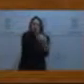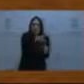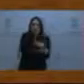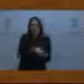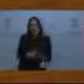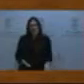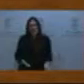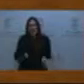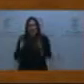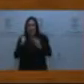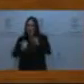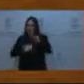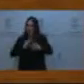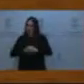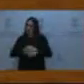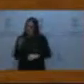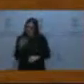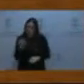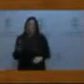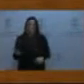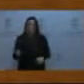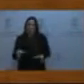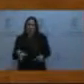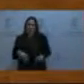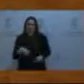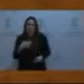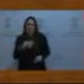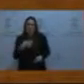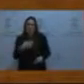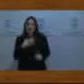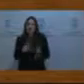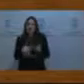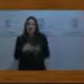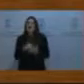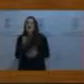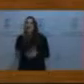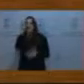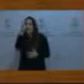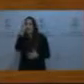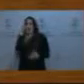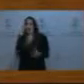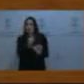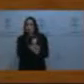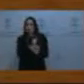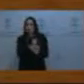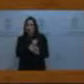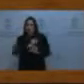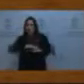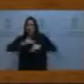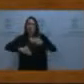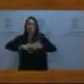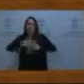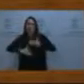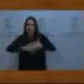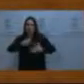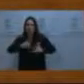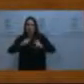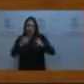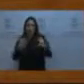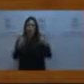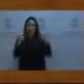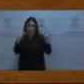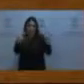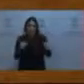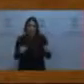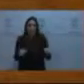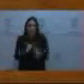Es inaceptable que se tarde hasta 13 años en finalizar un proceso de adopción en Asturias. Lo que